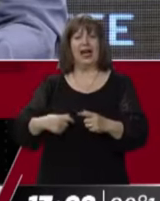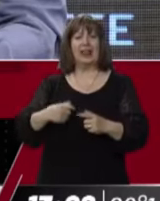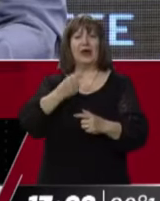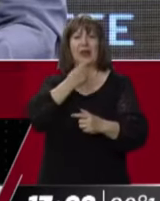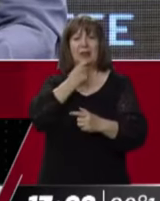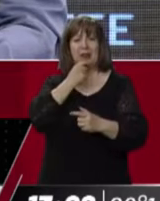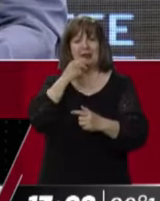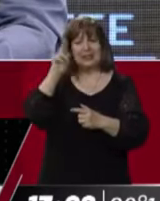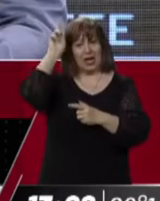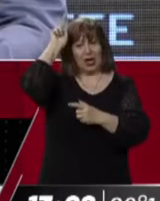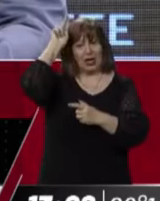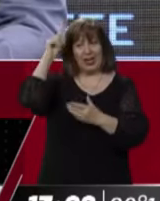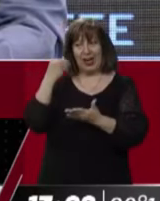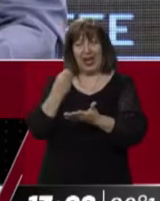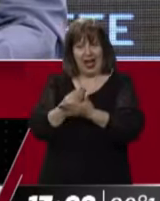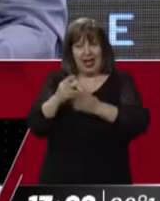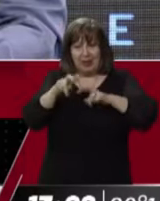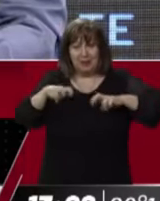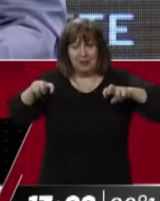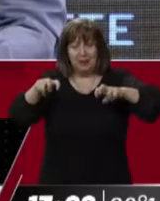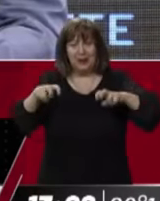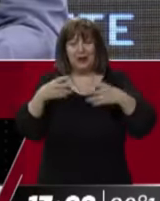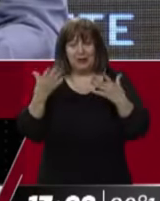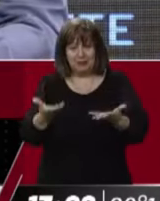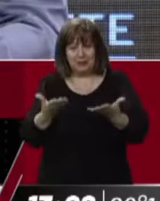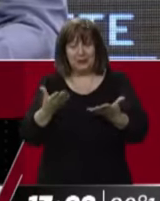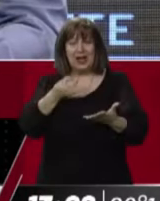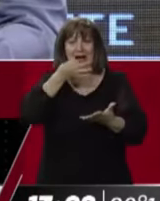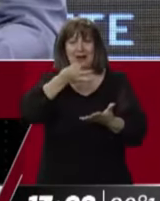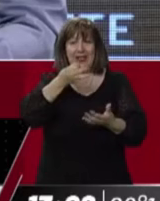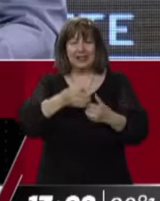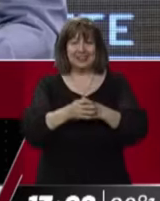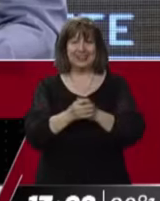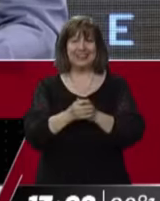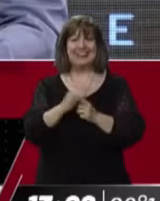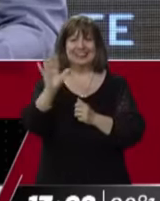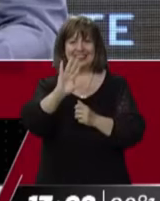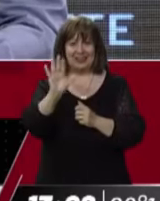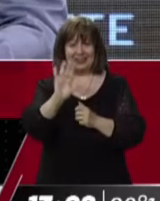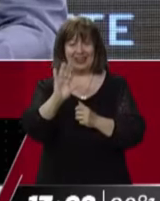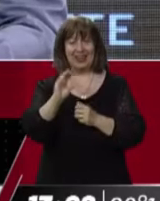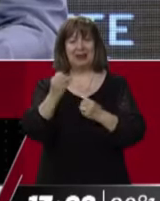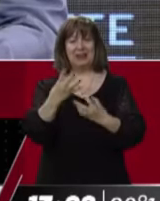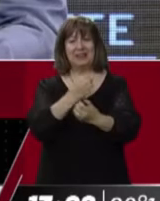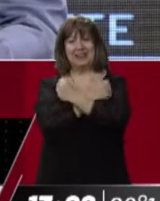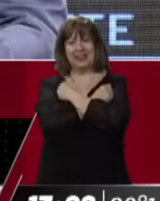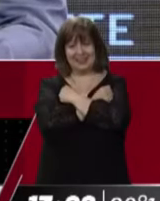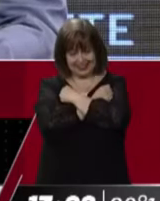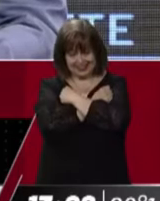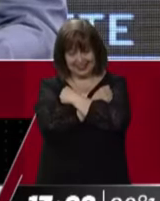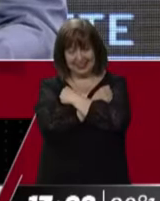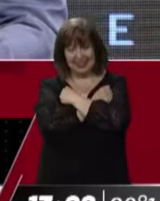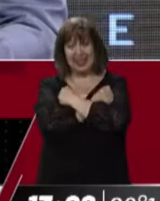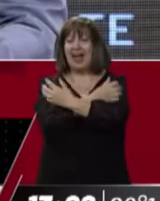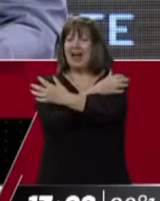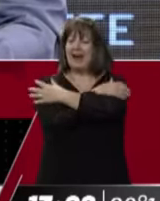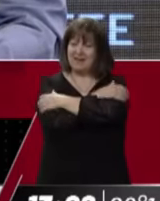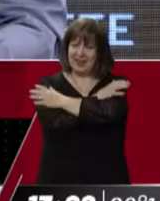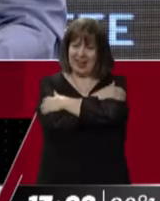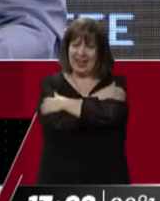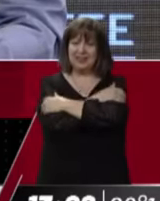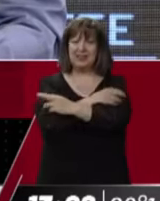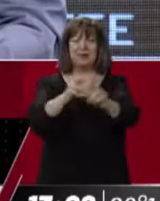de la provincia, Alfredo Cornejo, desde el piso lo va a saludar. Gato querido, un gran abrazo